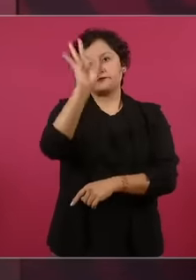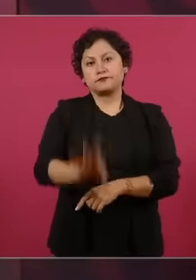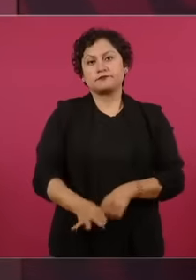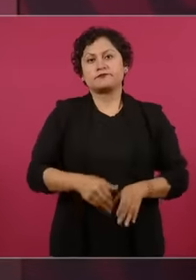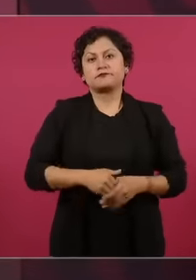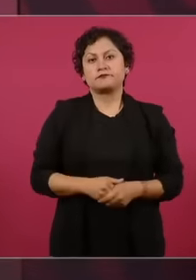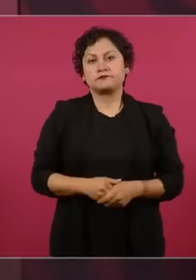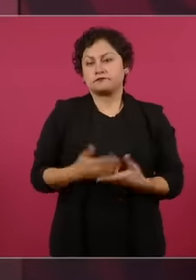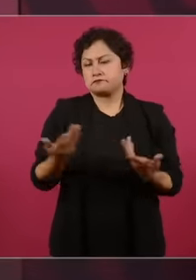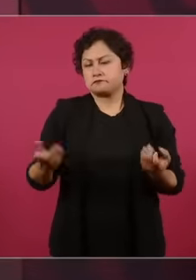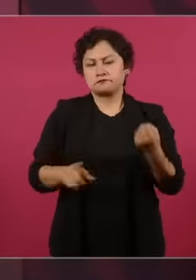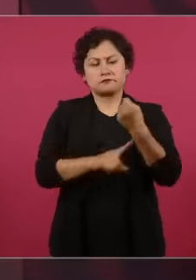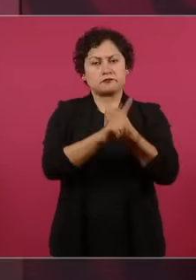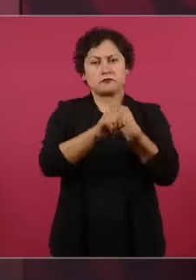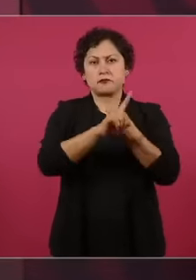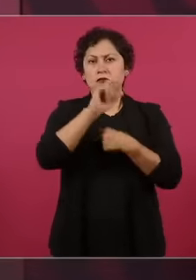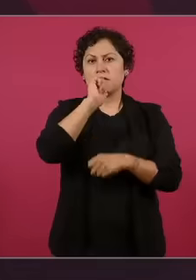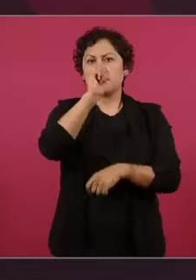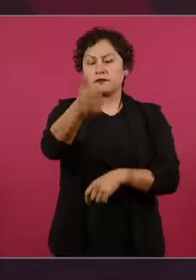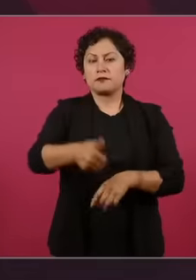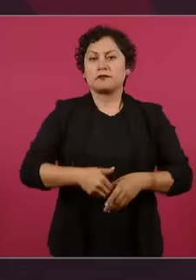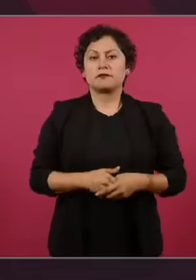no hay ningún problema.